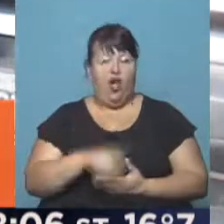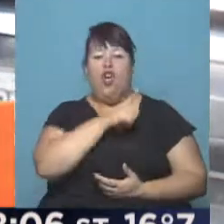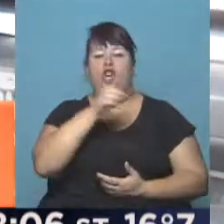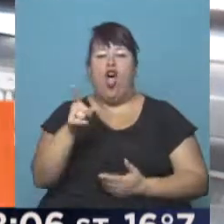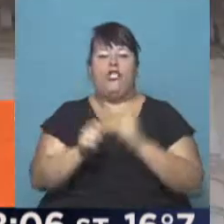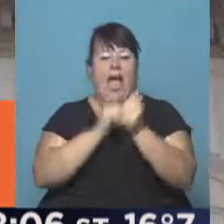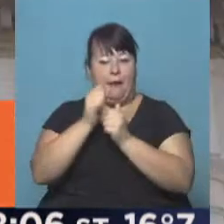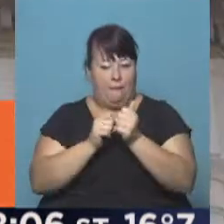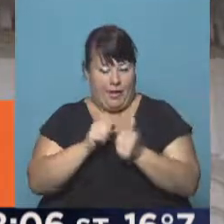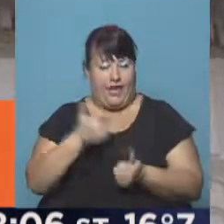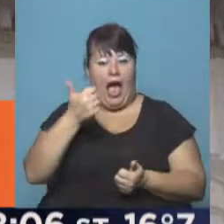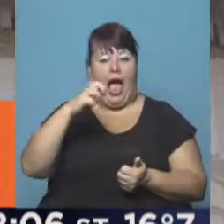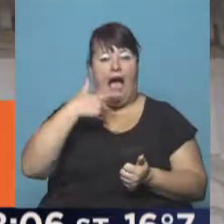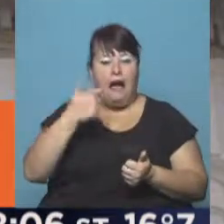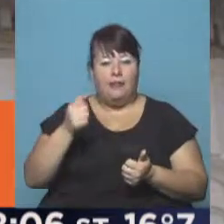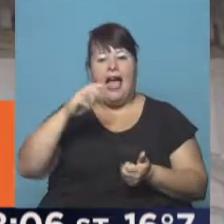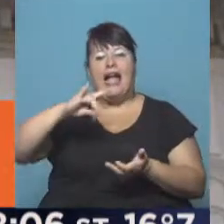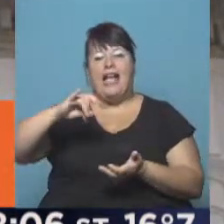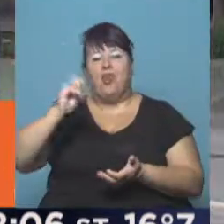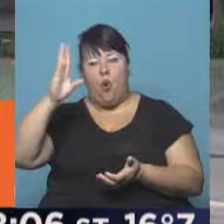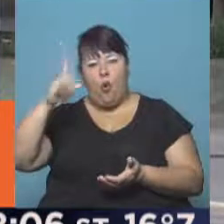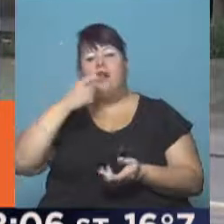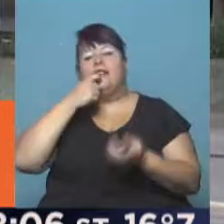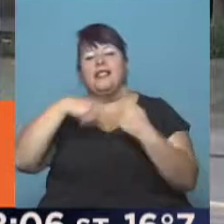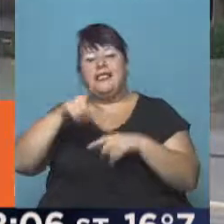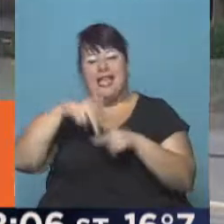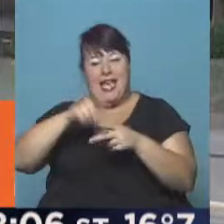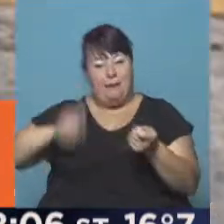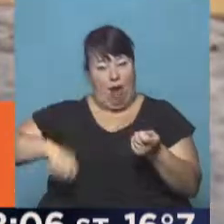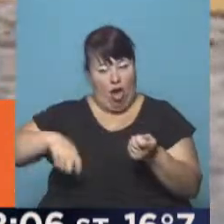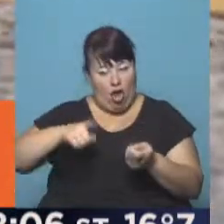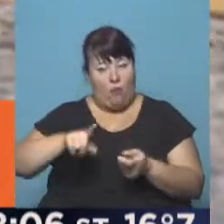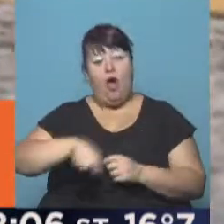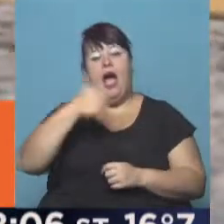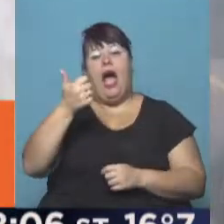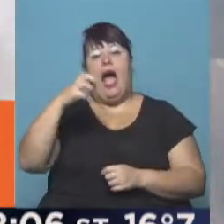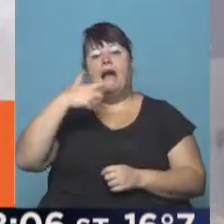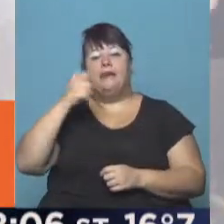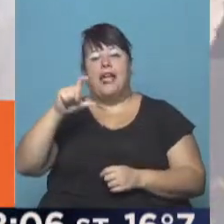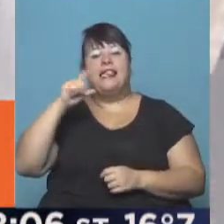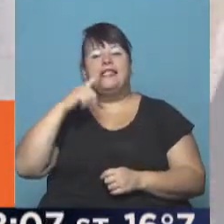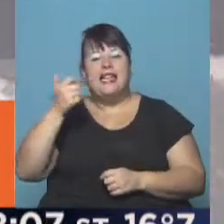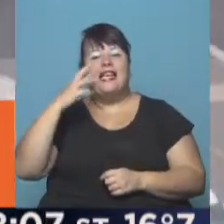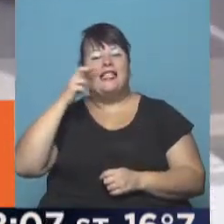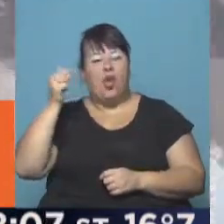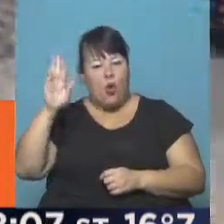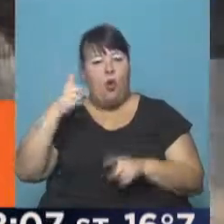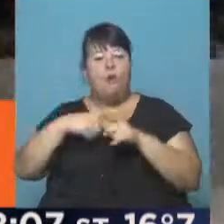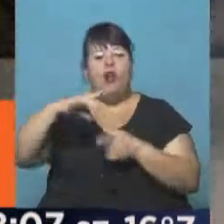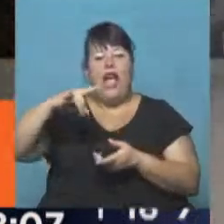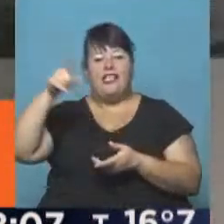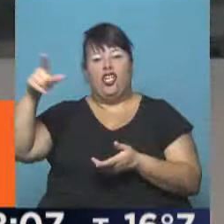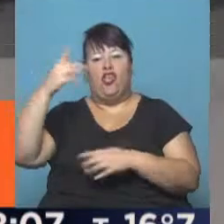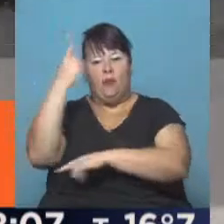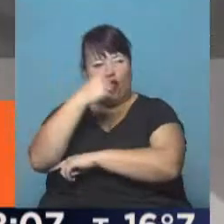las empresas APSA y Casino Club en el caso del hipódromo y APSA, Silsa e Interclub por el casino